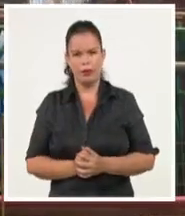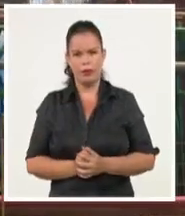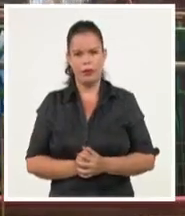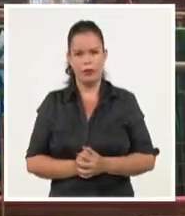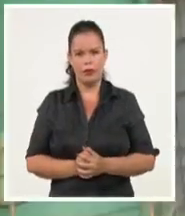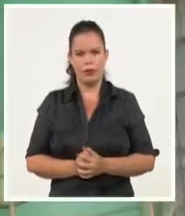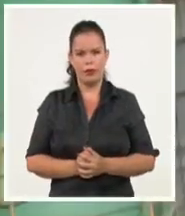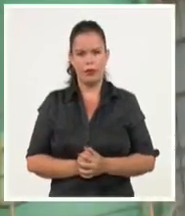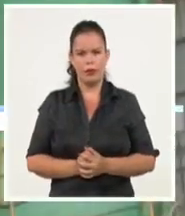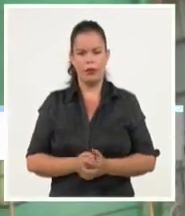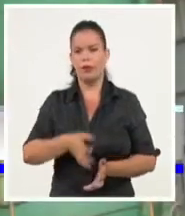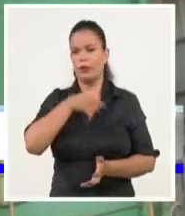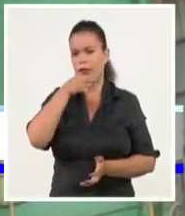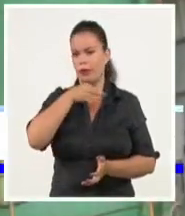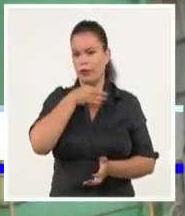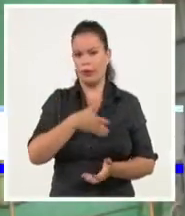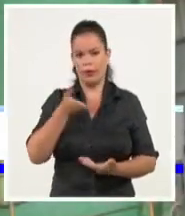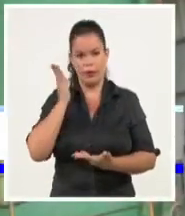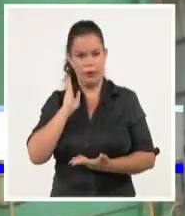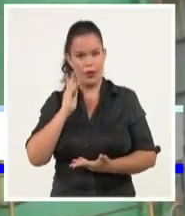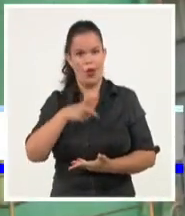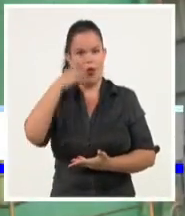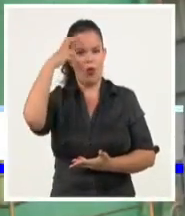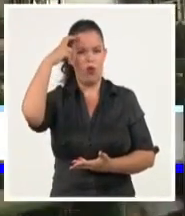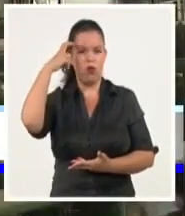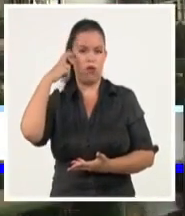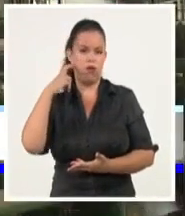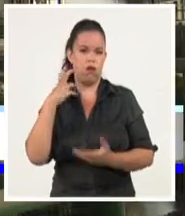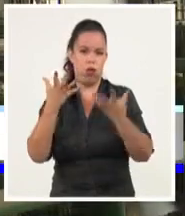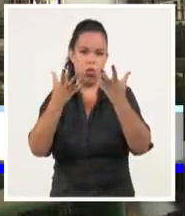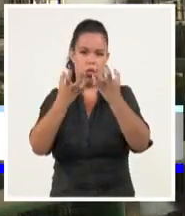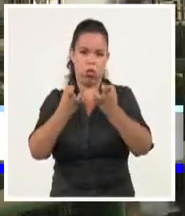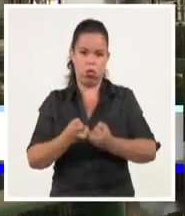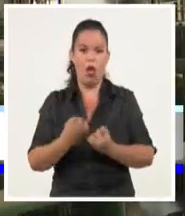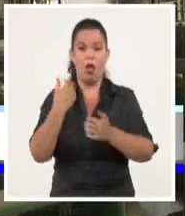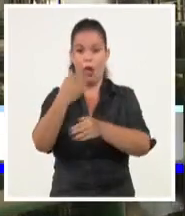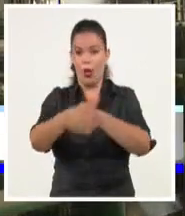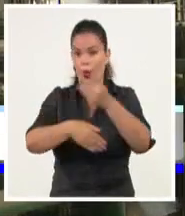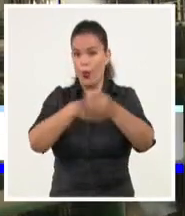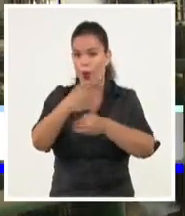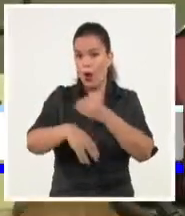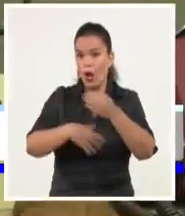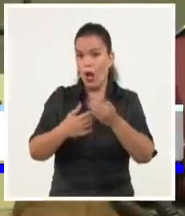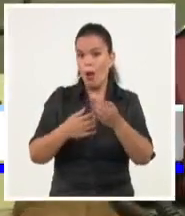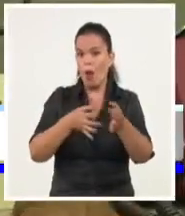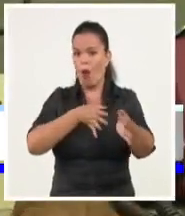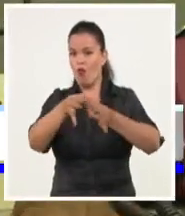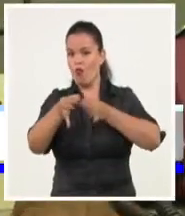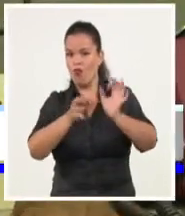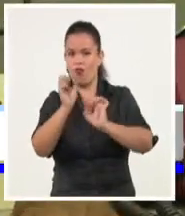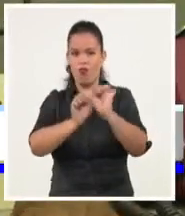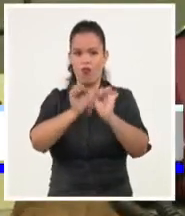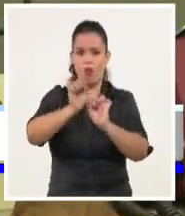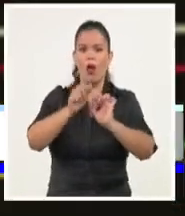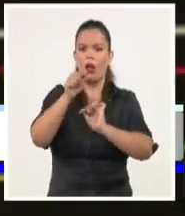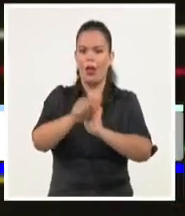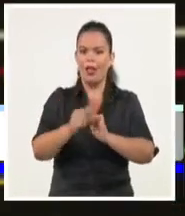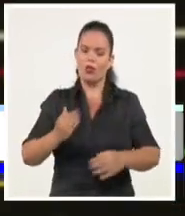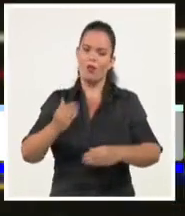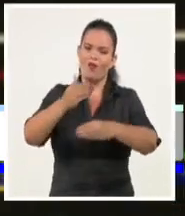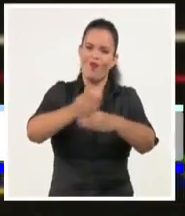envejecimientos tecnológicos e ineficiencias operacionales limitan capacidades en la generación